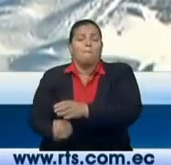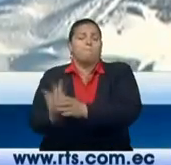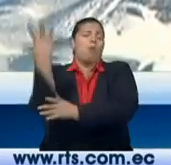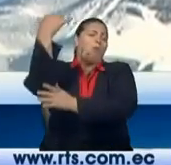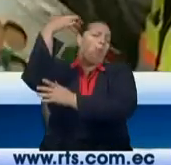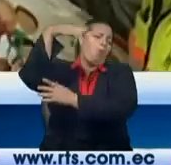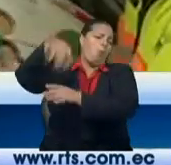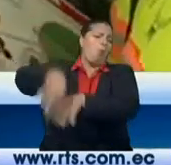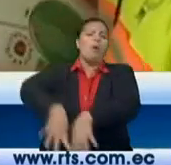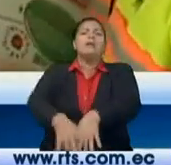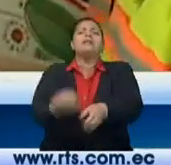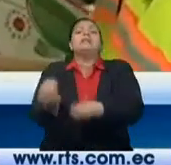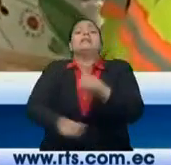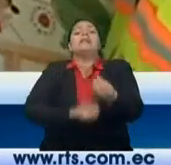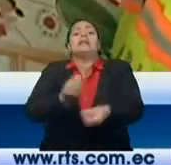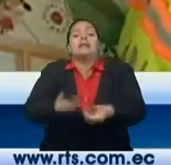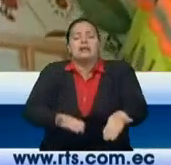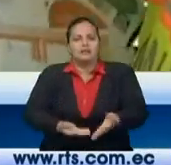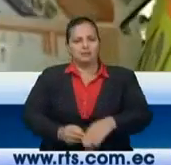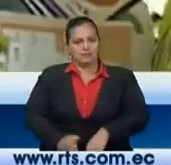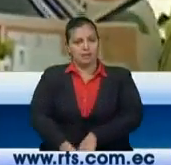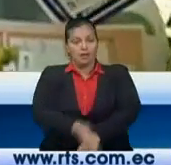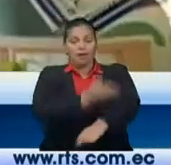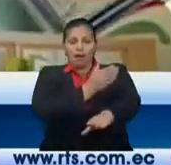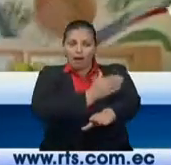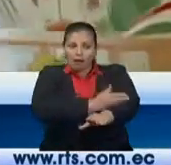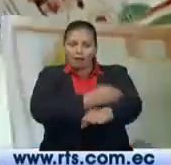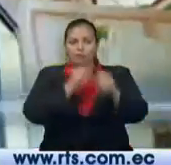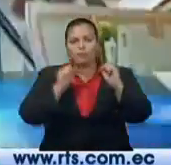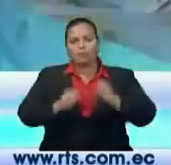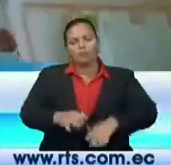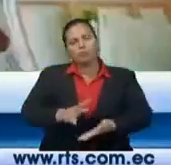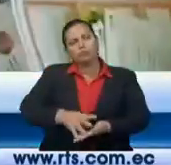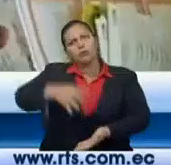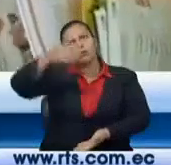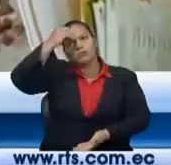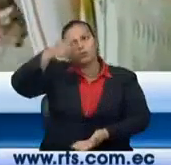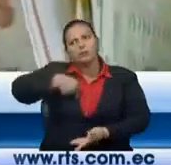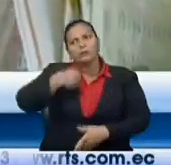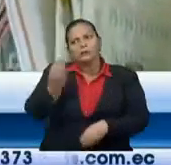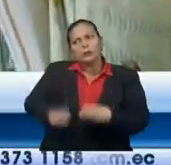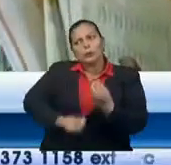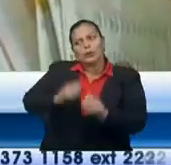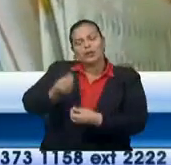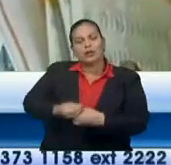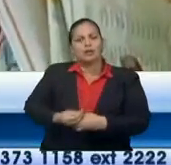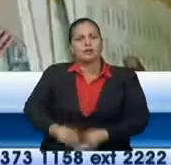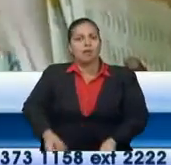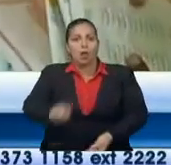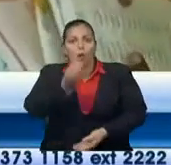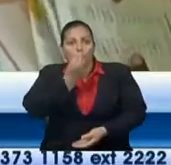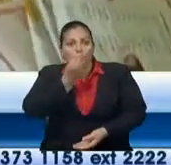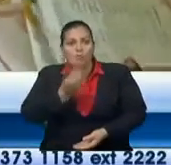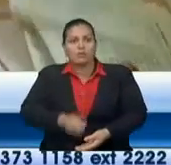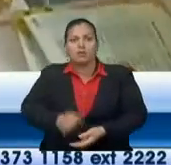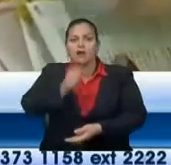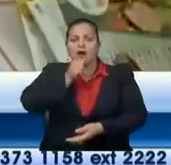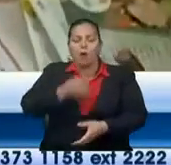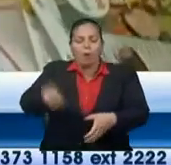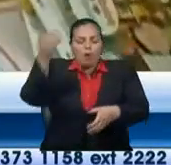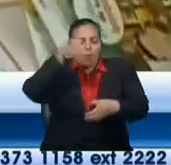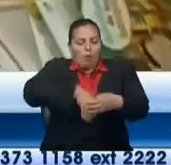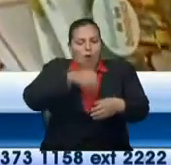que usted debe prever lo que es en alimentos, el agua y lo que son